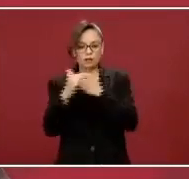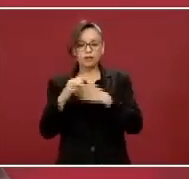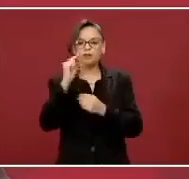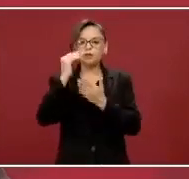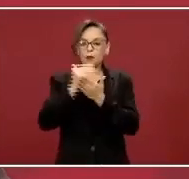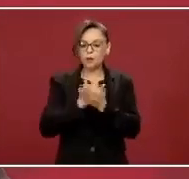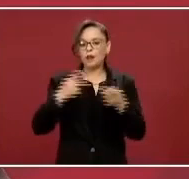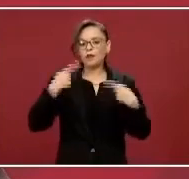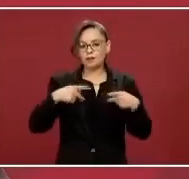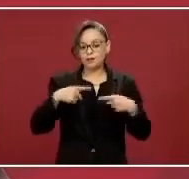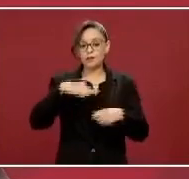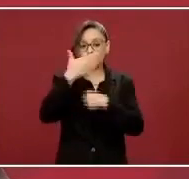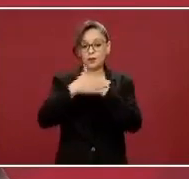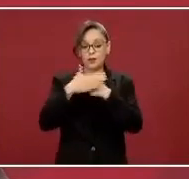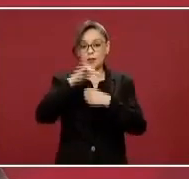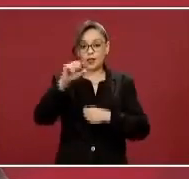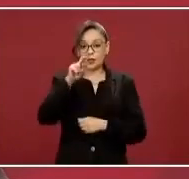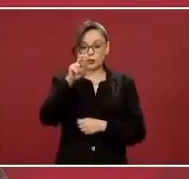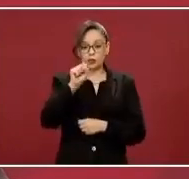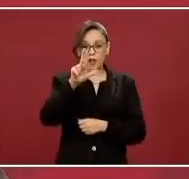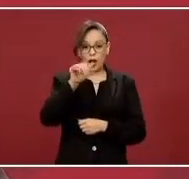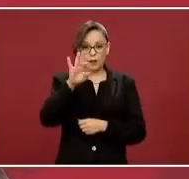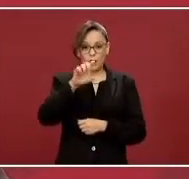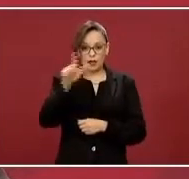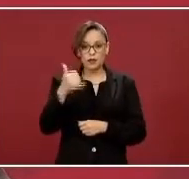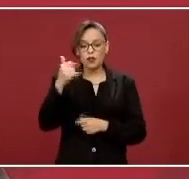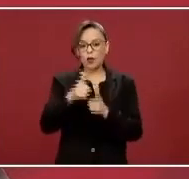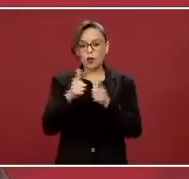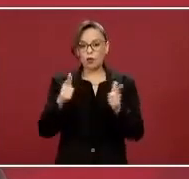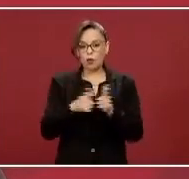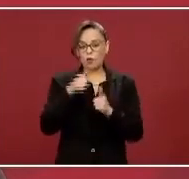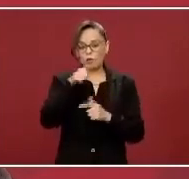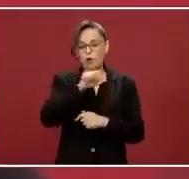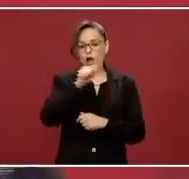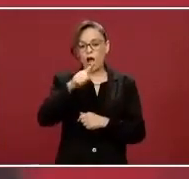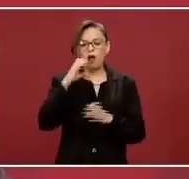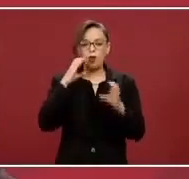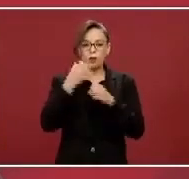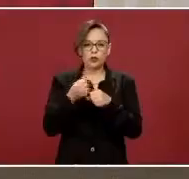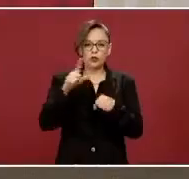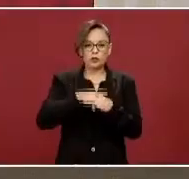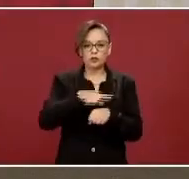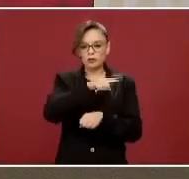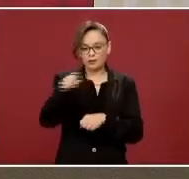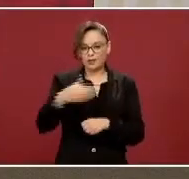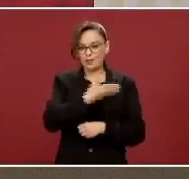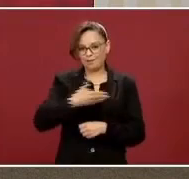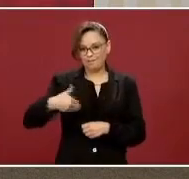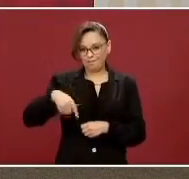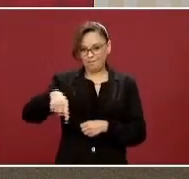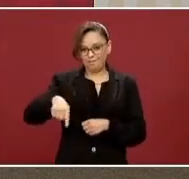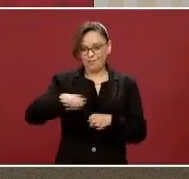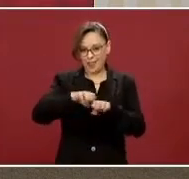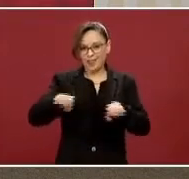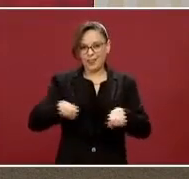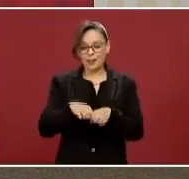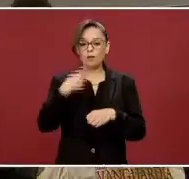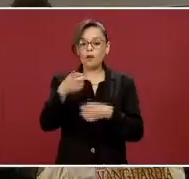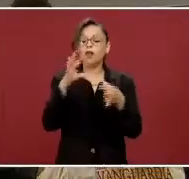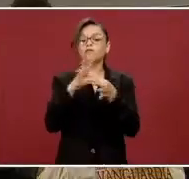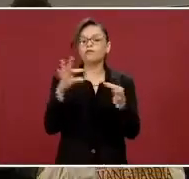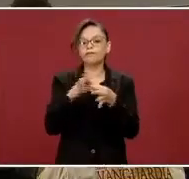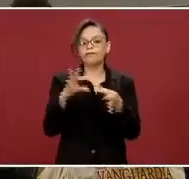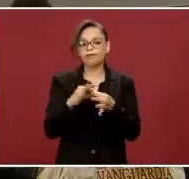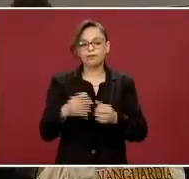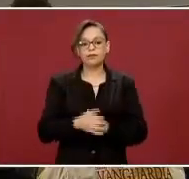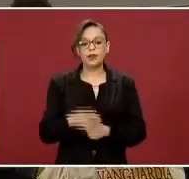Próximamente Jesús Ramírez y el grupo de comunicación social de la presidencia les comentará algunos elementos, pero por el momento es muy poquita la